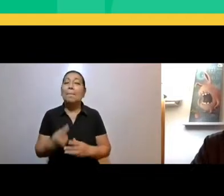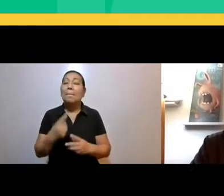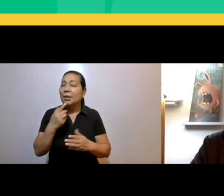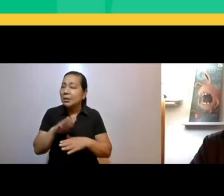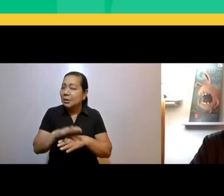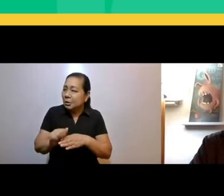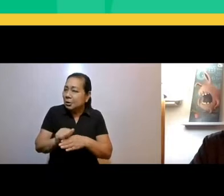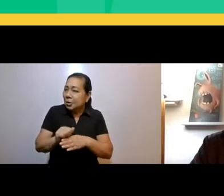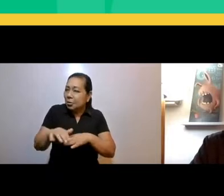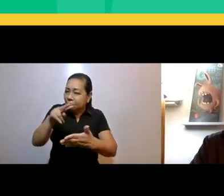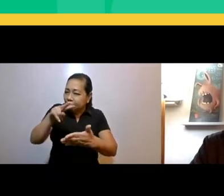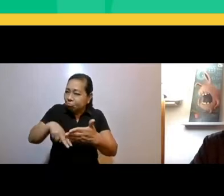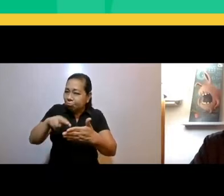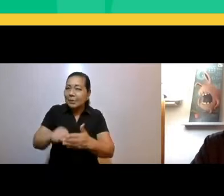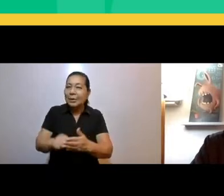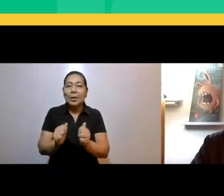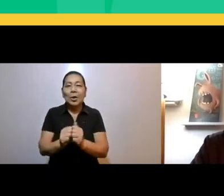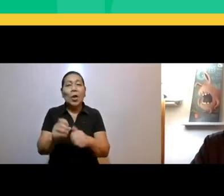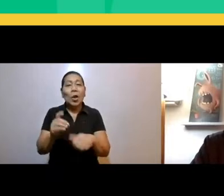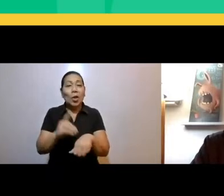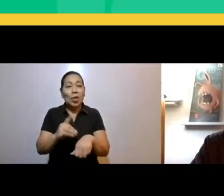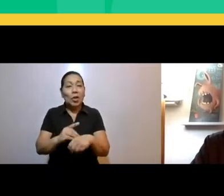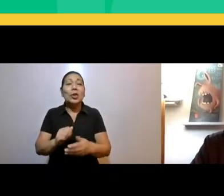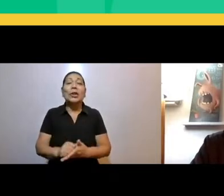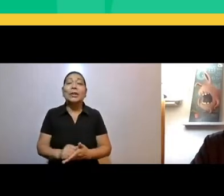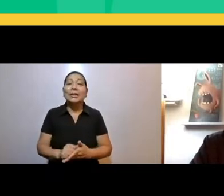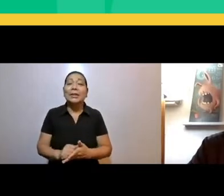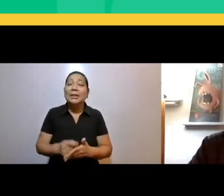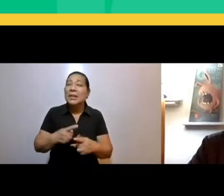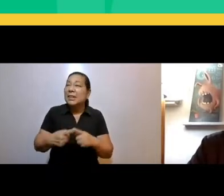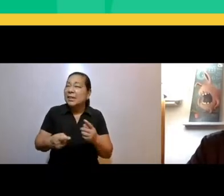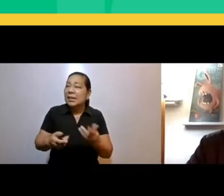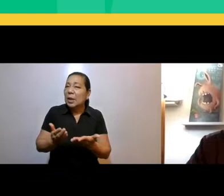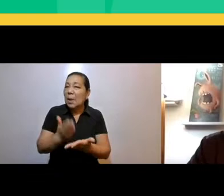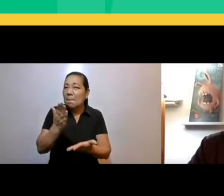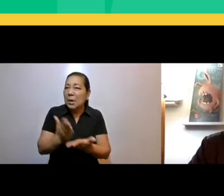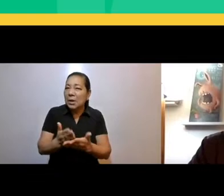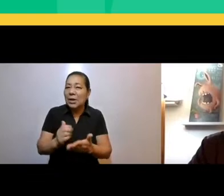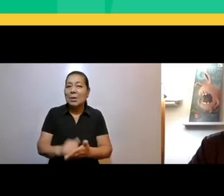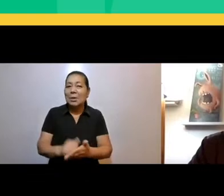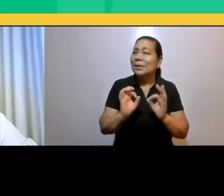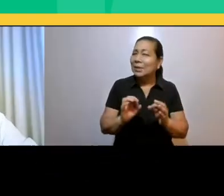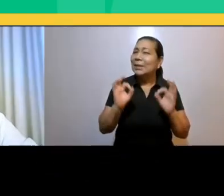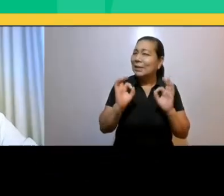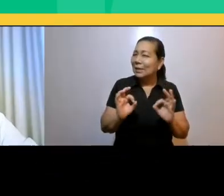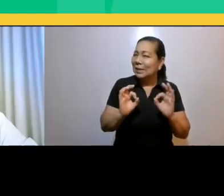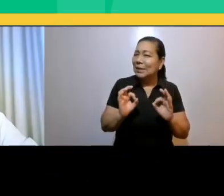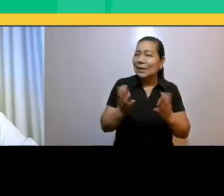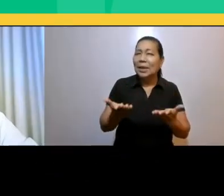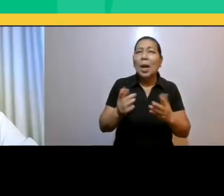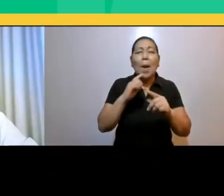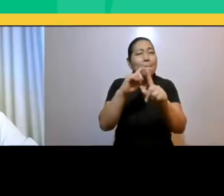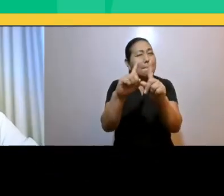repasar conjuntamente con el doctor Arruz aquellas problemáticas que suelen ser muy frecuentes en la